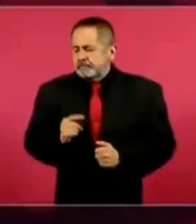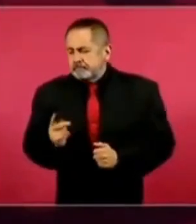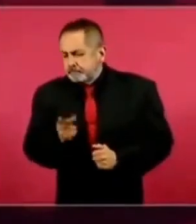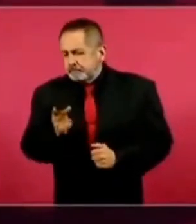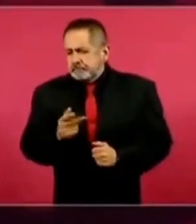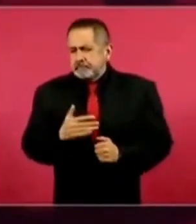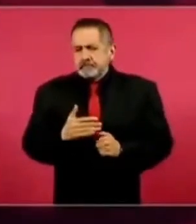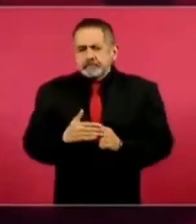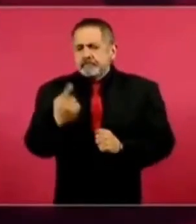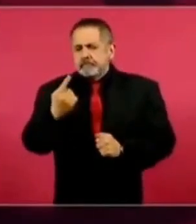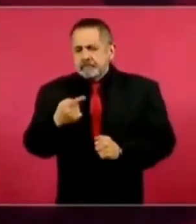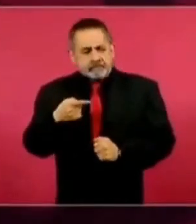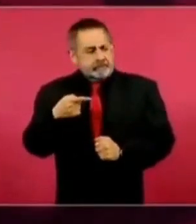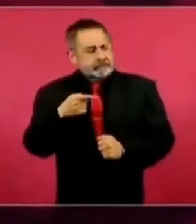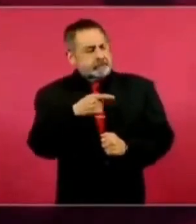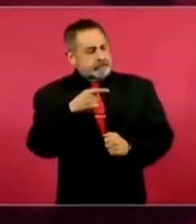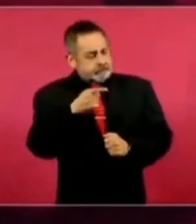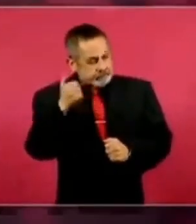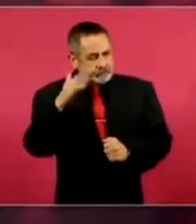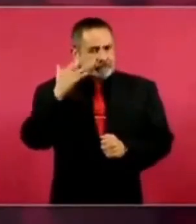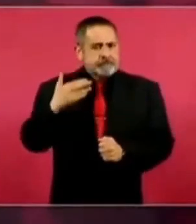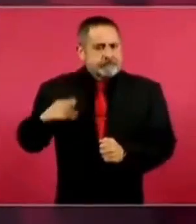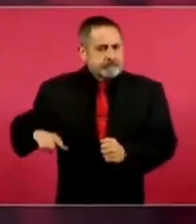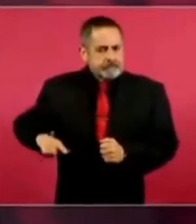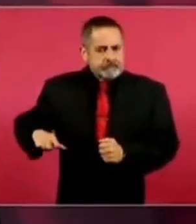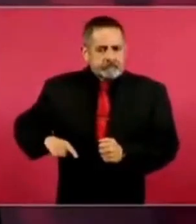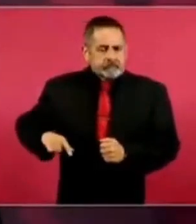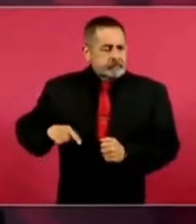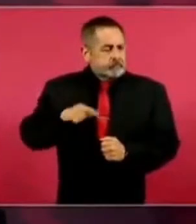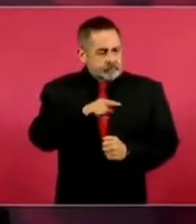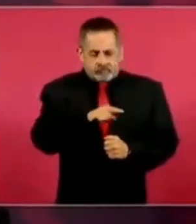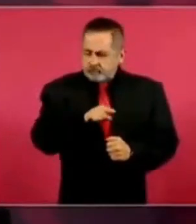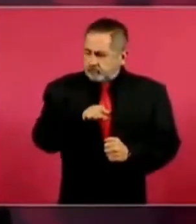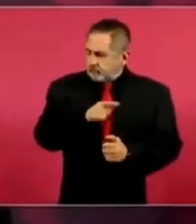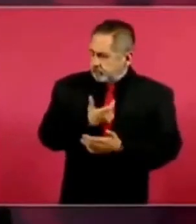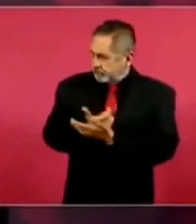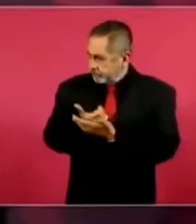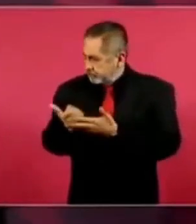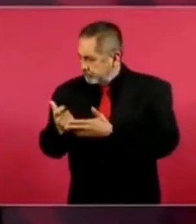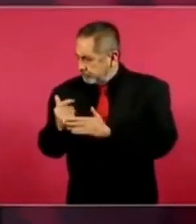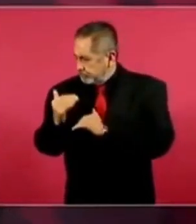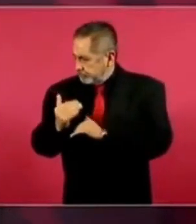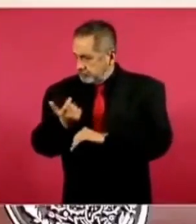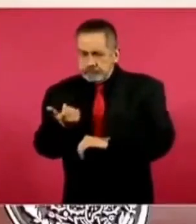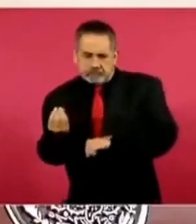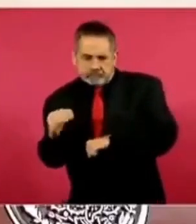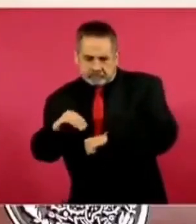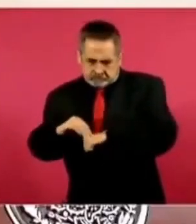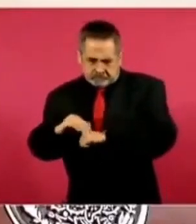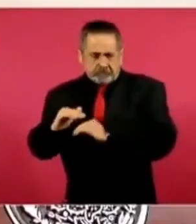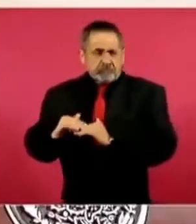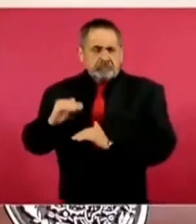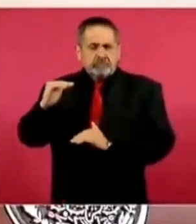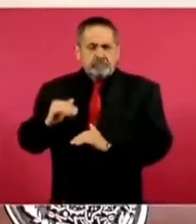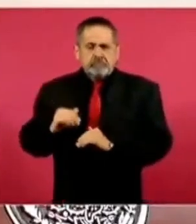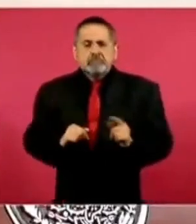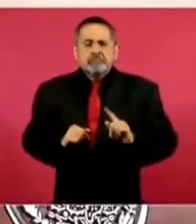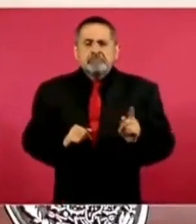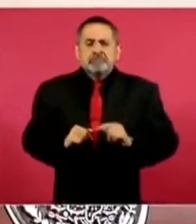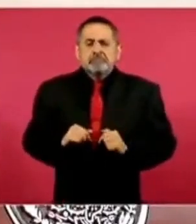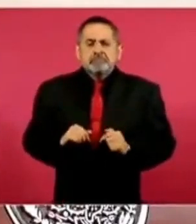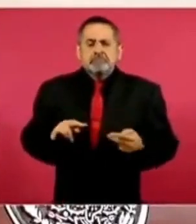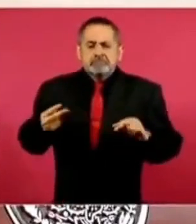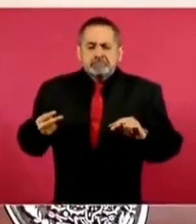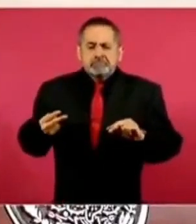durante su gobierno no aumentó el salario mínimo, sino al contrario,